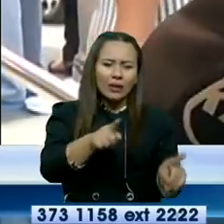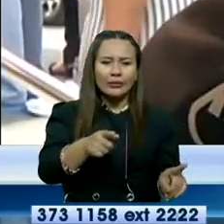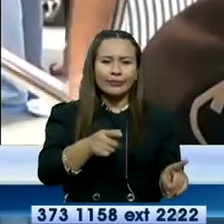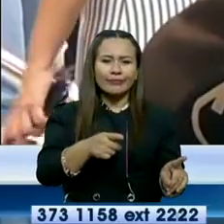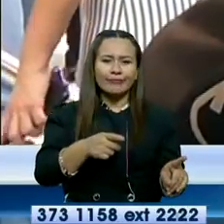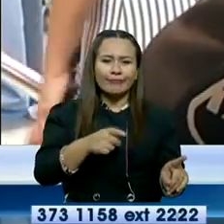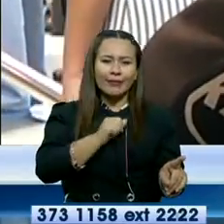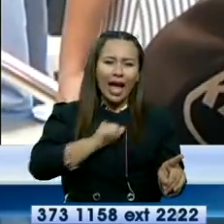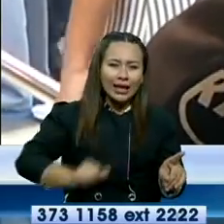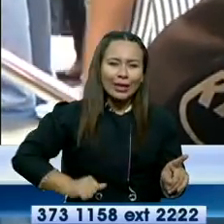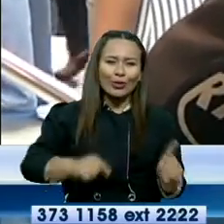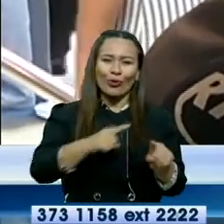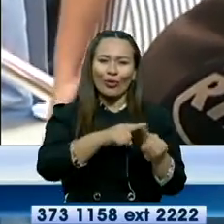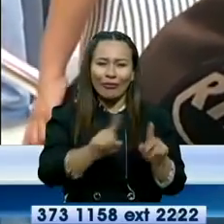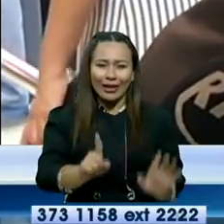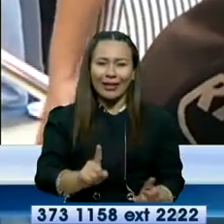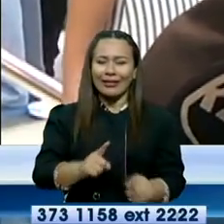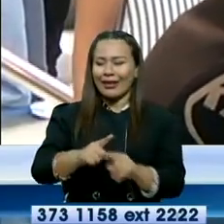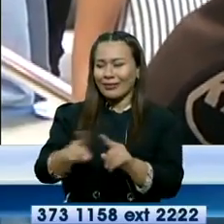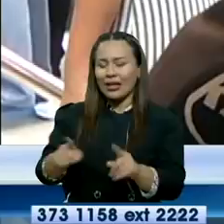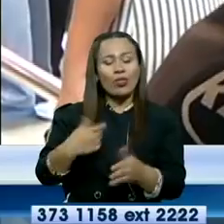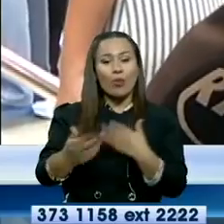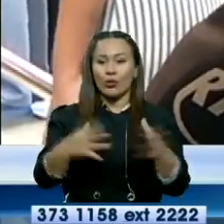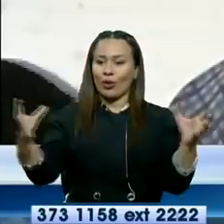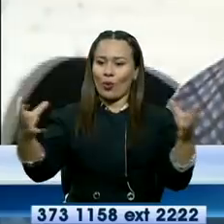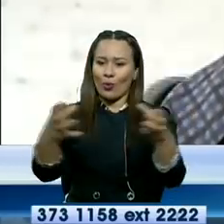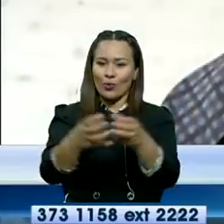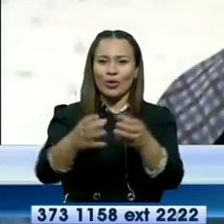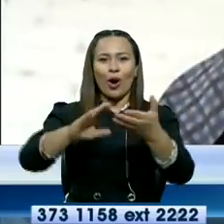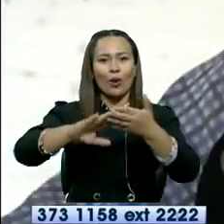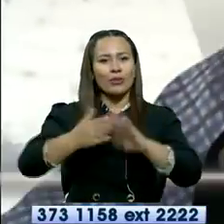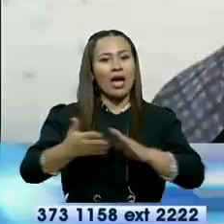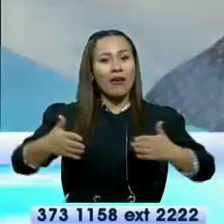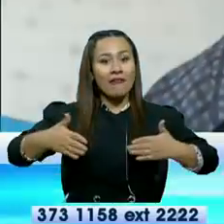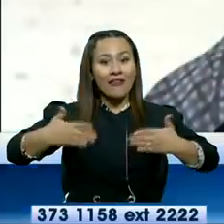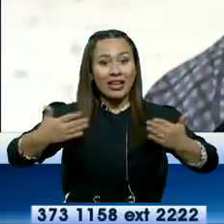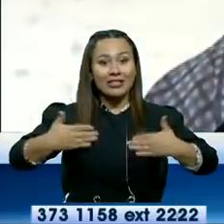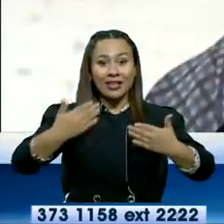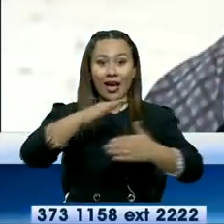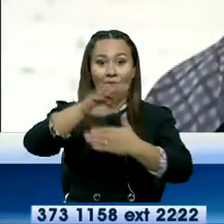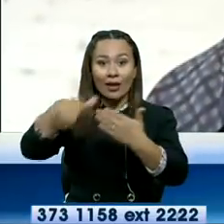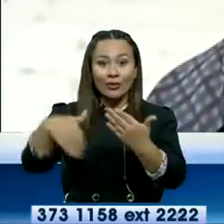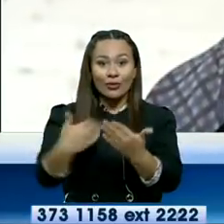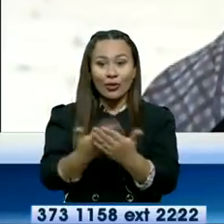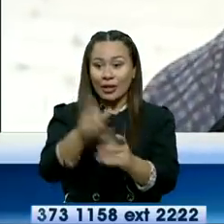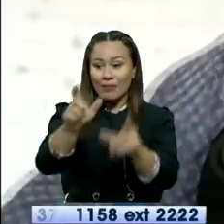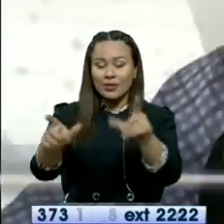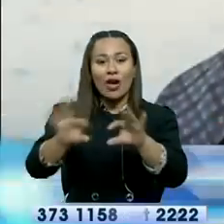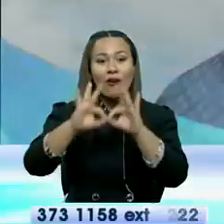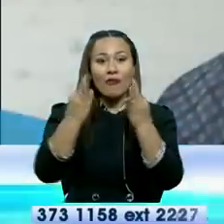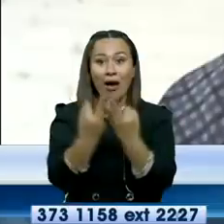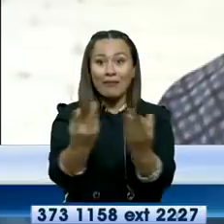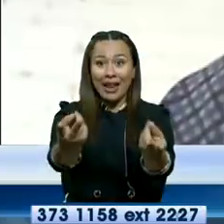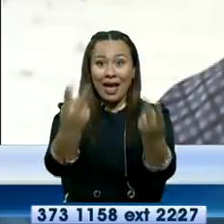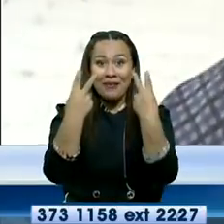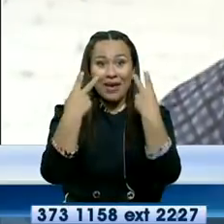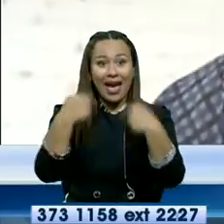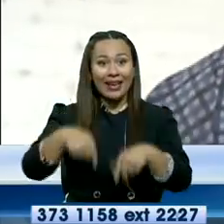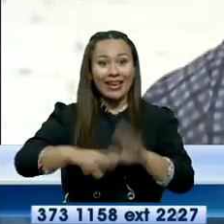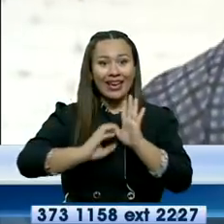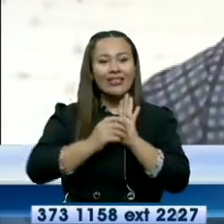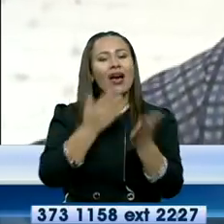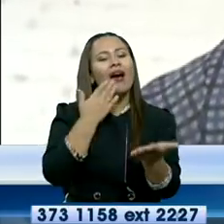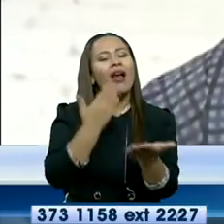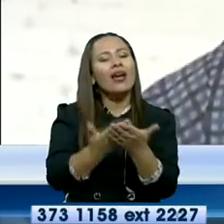ese conjunto hace vibrar una comunidad. Muchas felicidades a todos, a la audiencia, a toda la familia que nos vea a nosotros, que vea a todos.